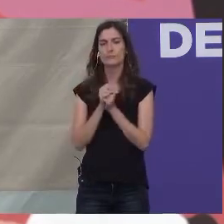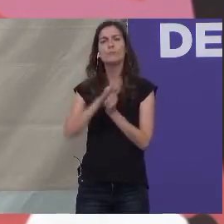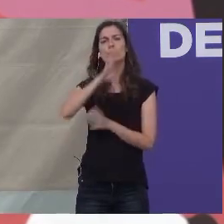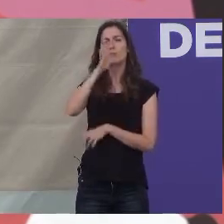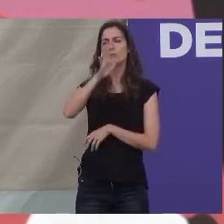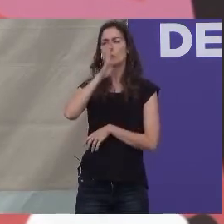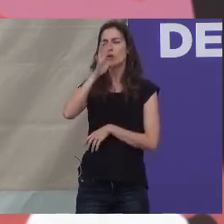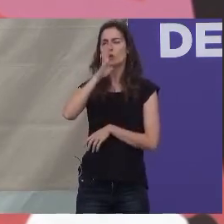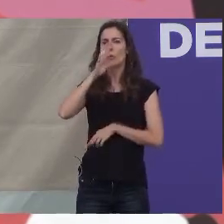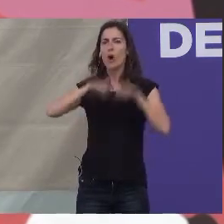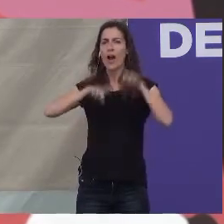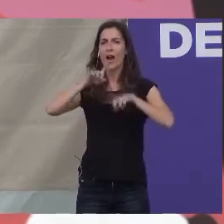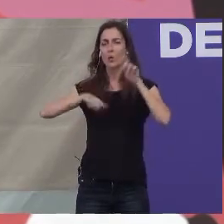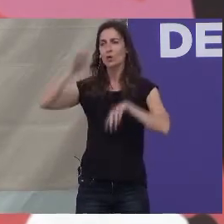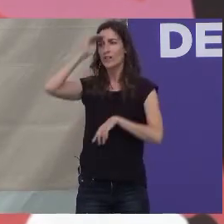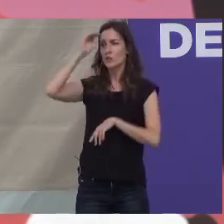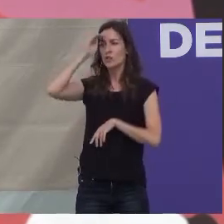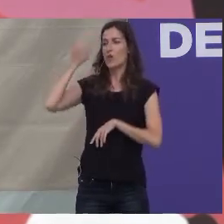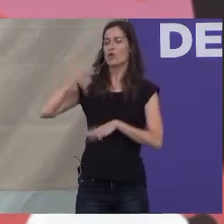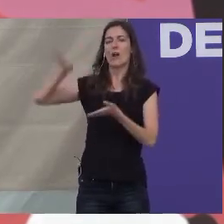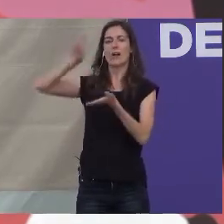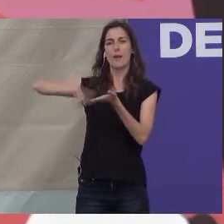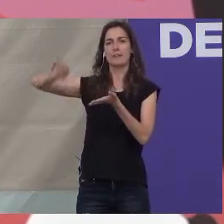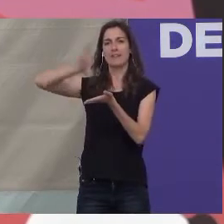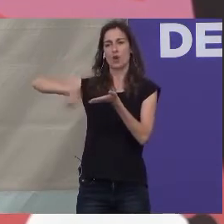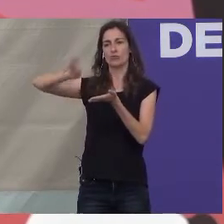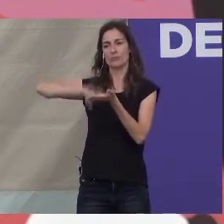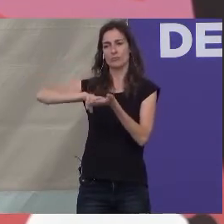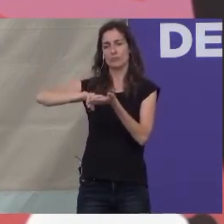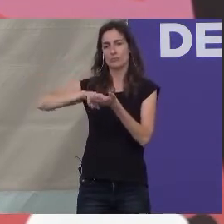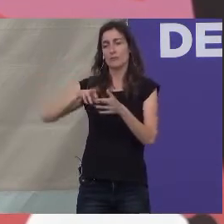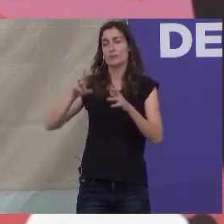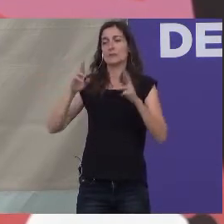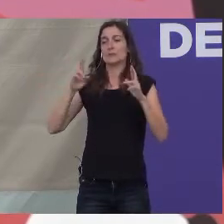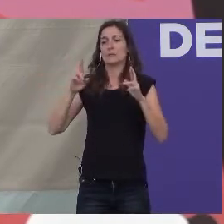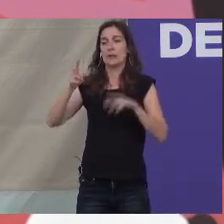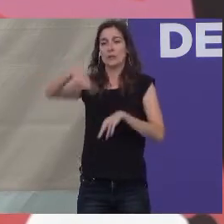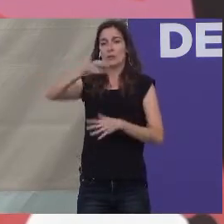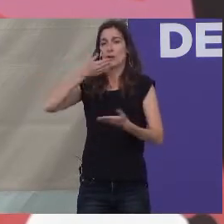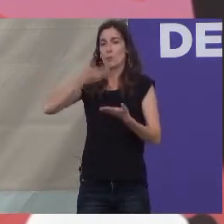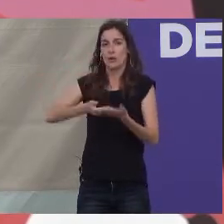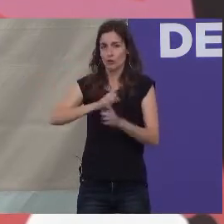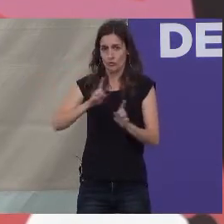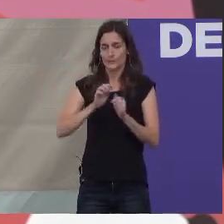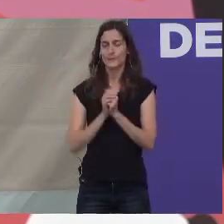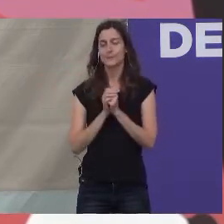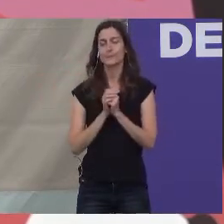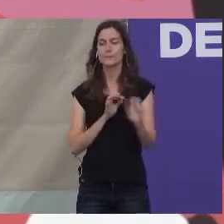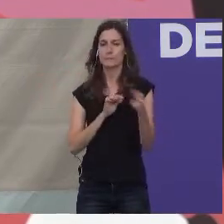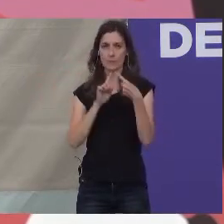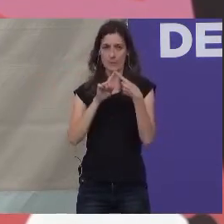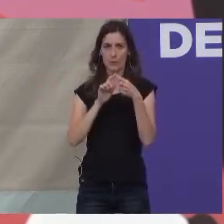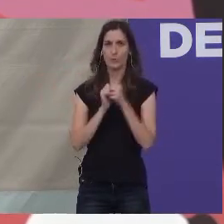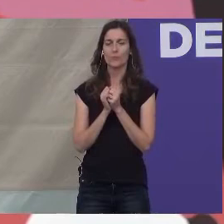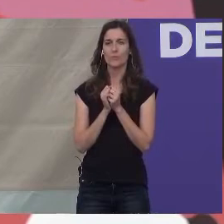razones que he escuchado que se han repetido, o sea que espero tampoco, no quiero aburrir, ¿no? En primer